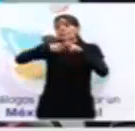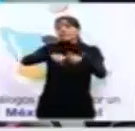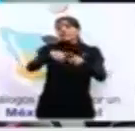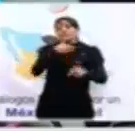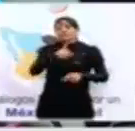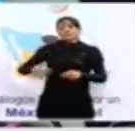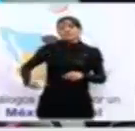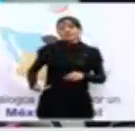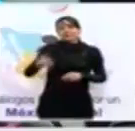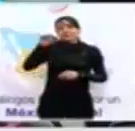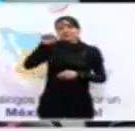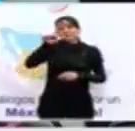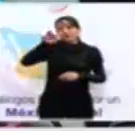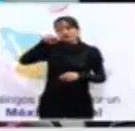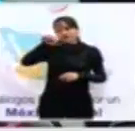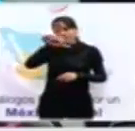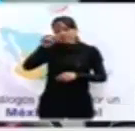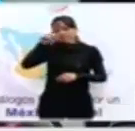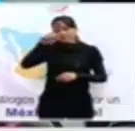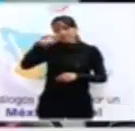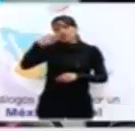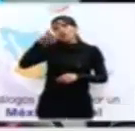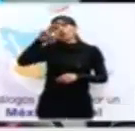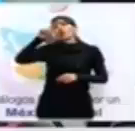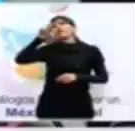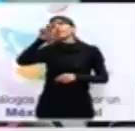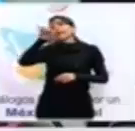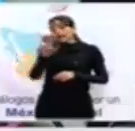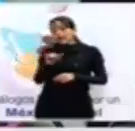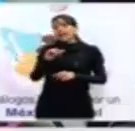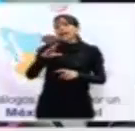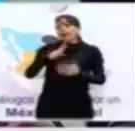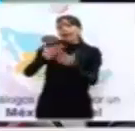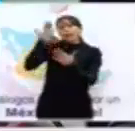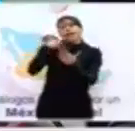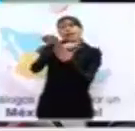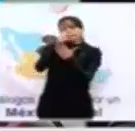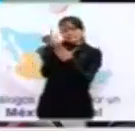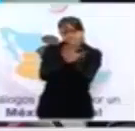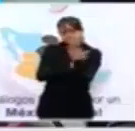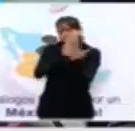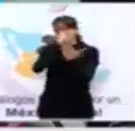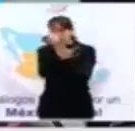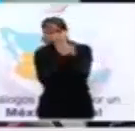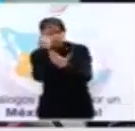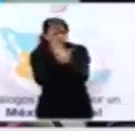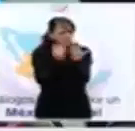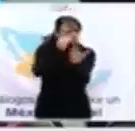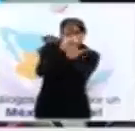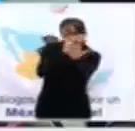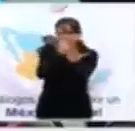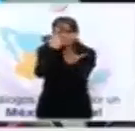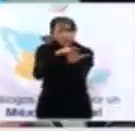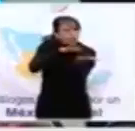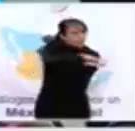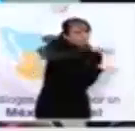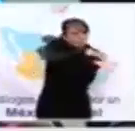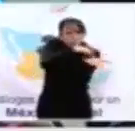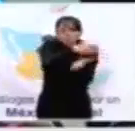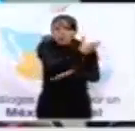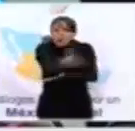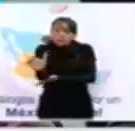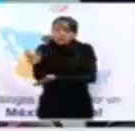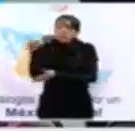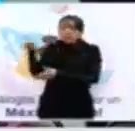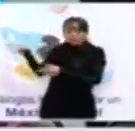Gortari, empezaron a retirarse muchos programas de apoyo al campo que habían sido punta para el desarrollo.